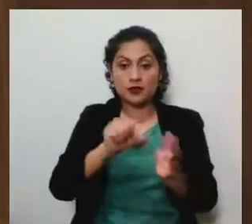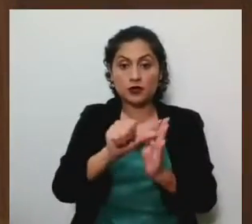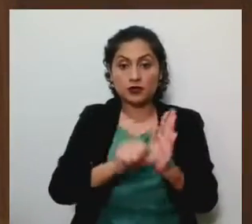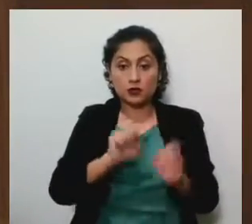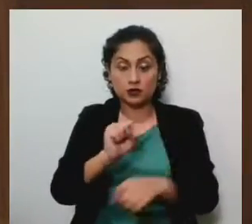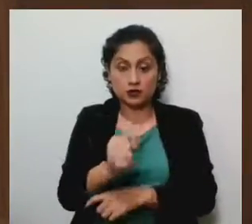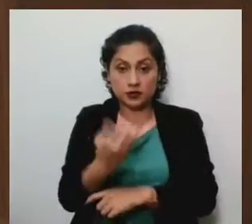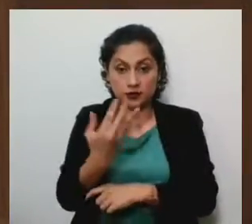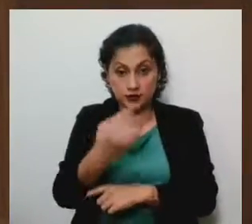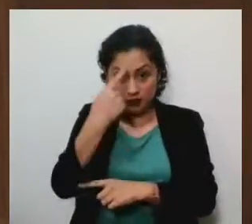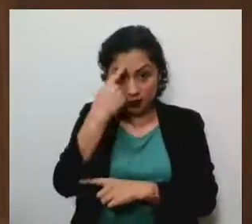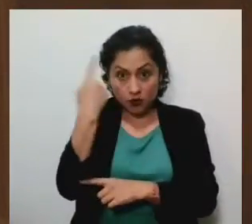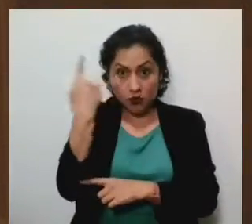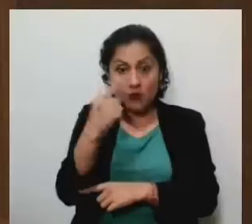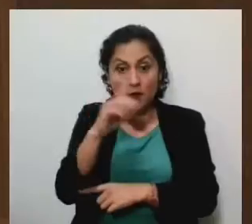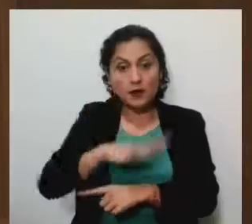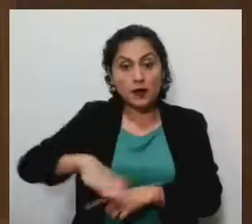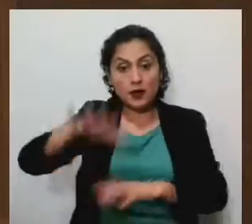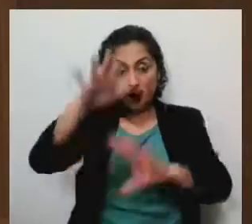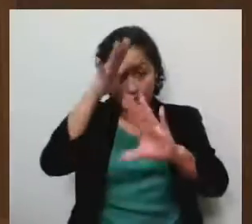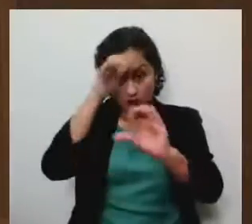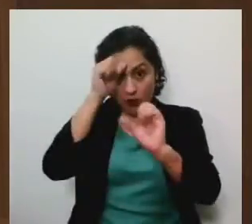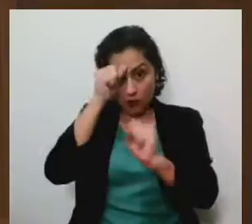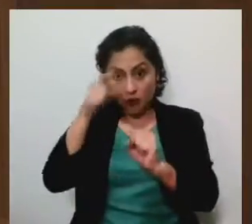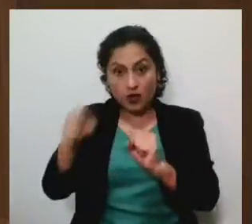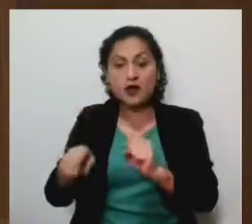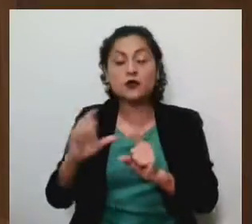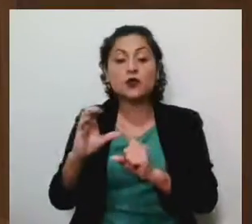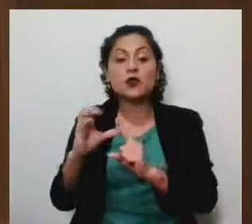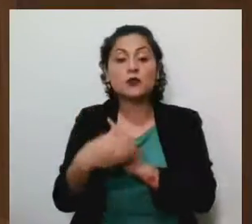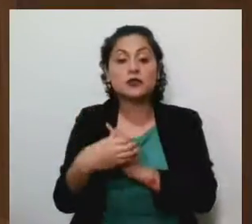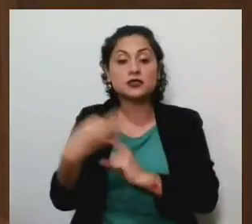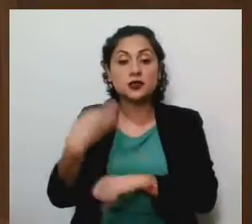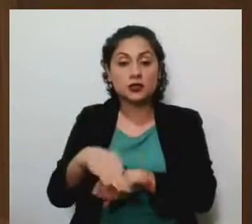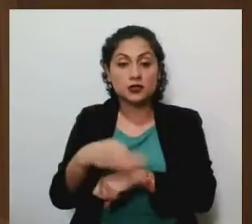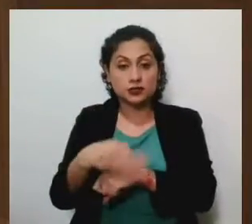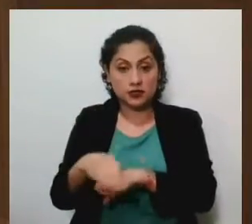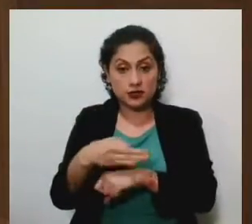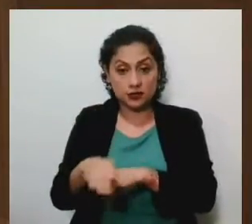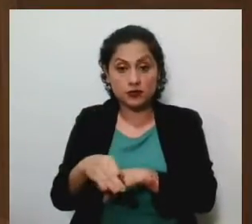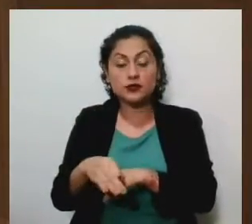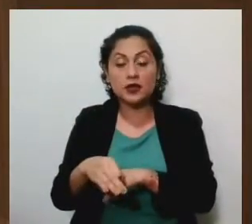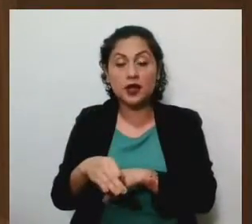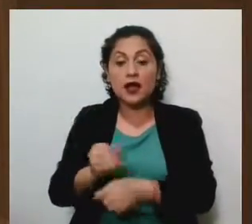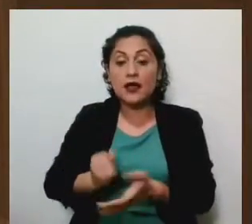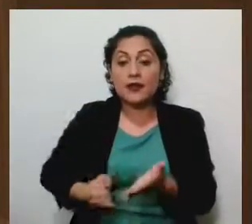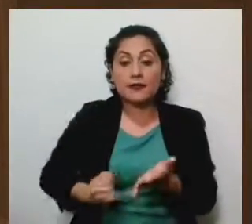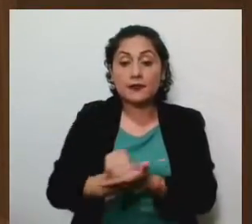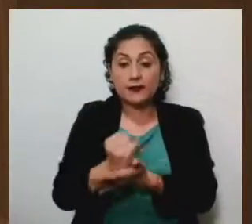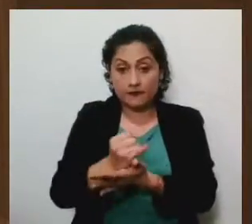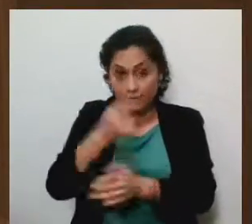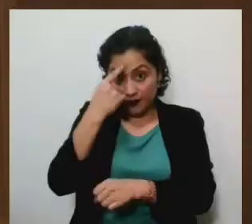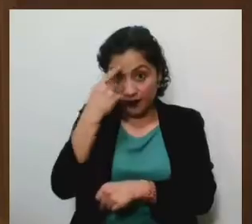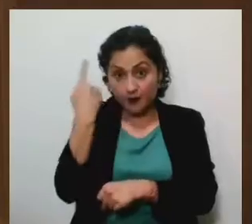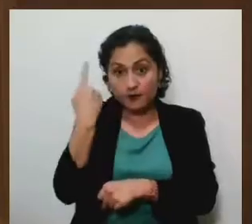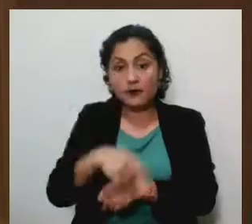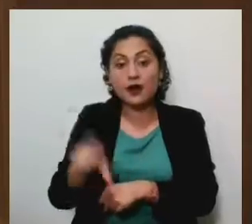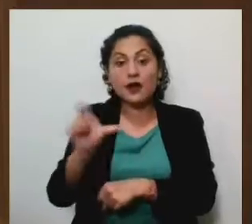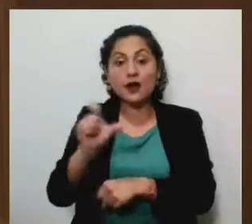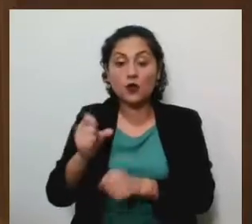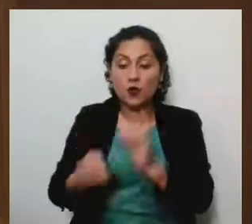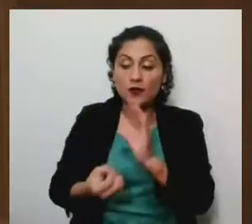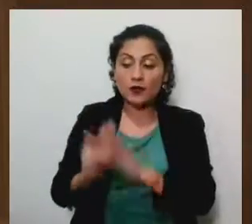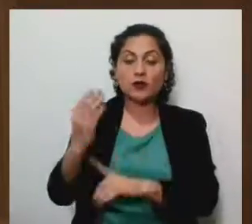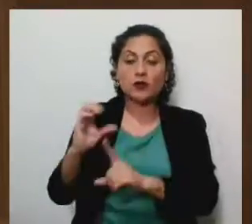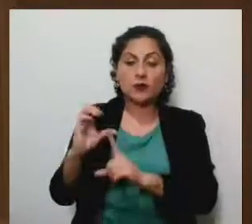de las comisiones transitorias se definirá en el acuerdo que el ayuntamiento emita para su creación, observando lo dispuesto en la